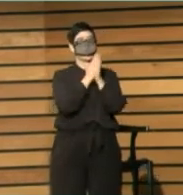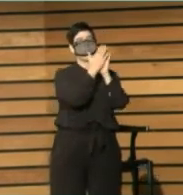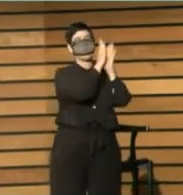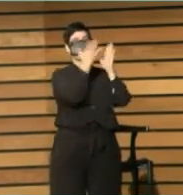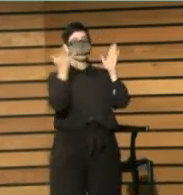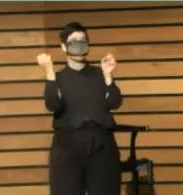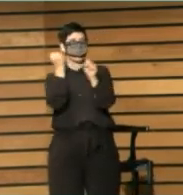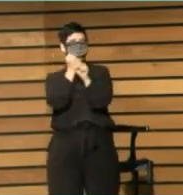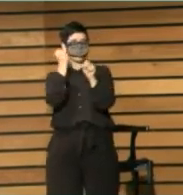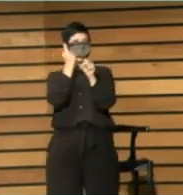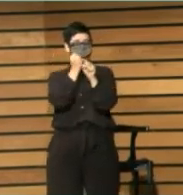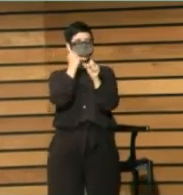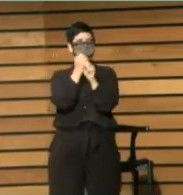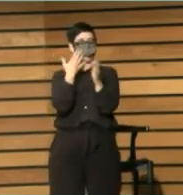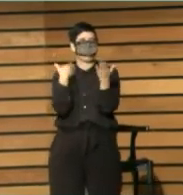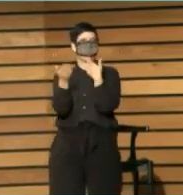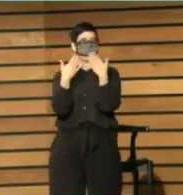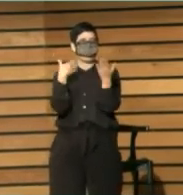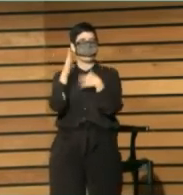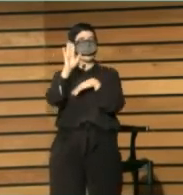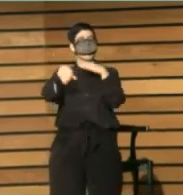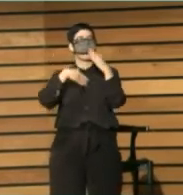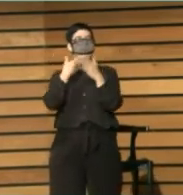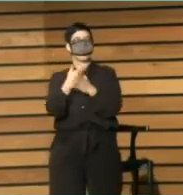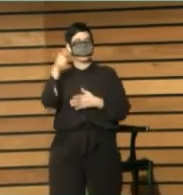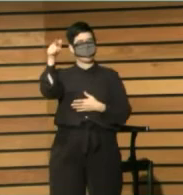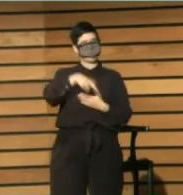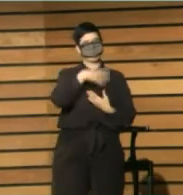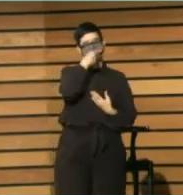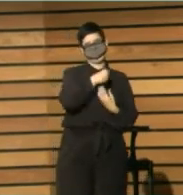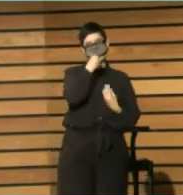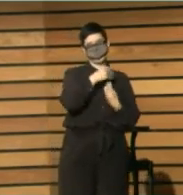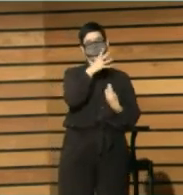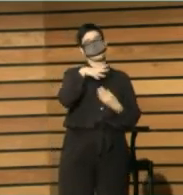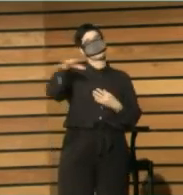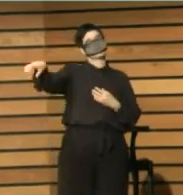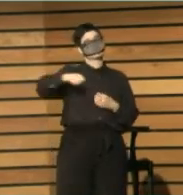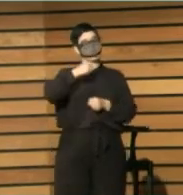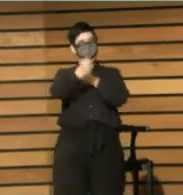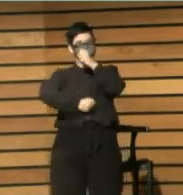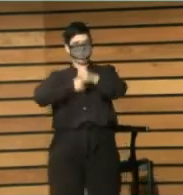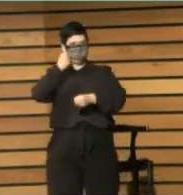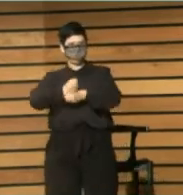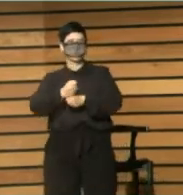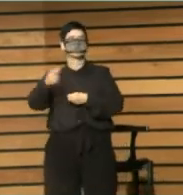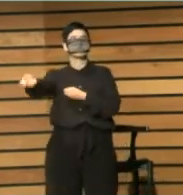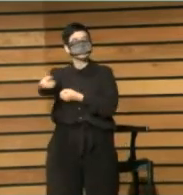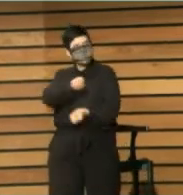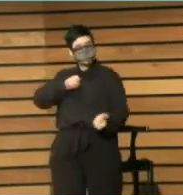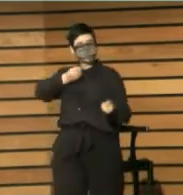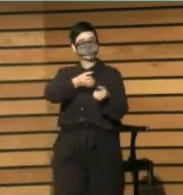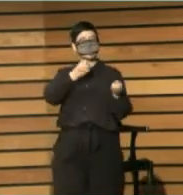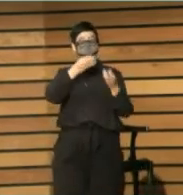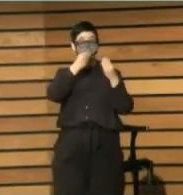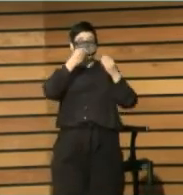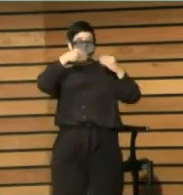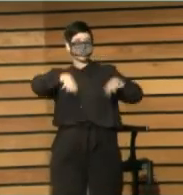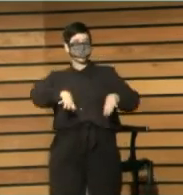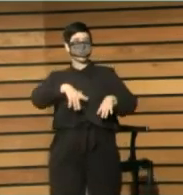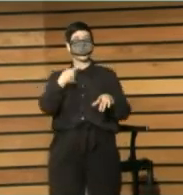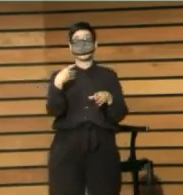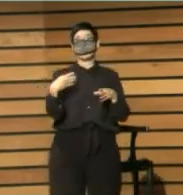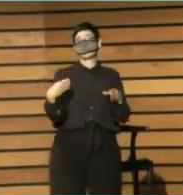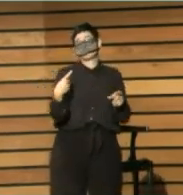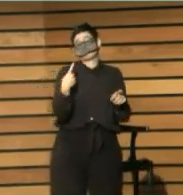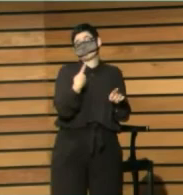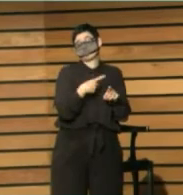viaje hasta Las Palmas, desde el aeropuerto, la historia de un sobrino mío que tampoco